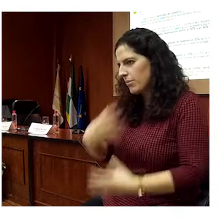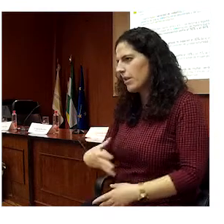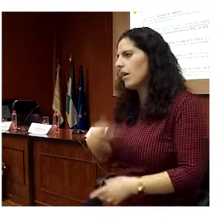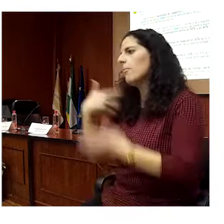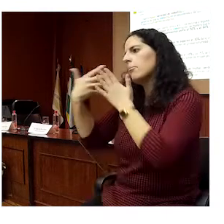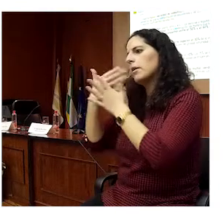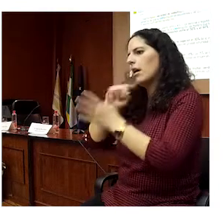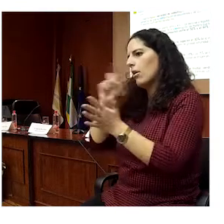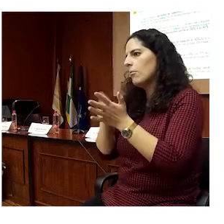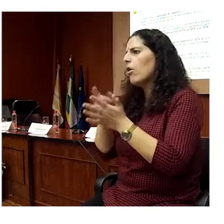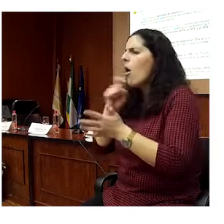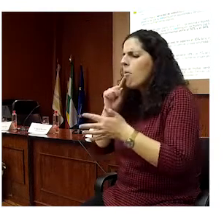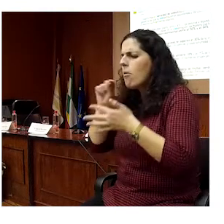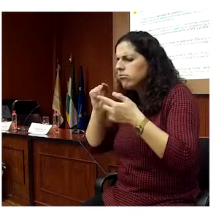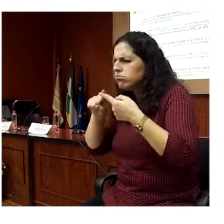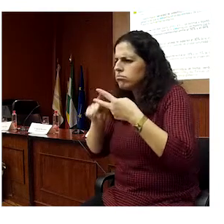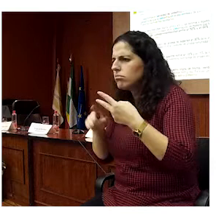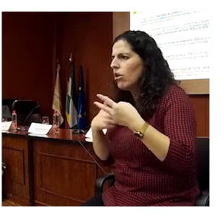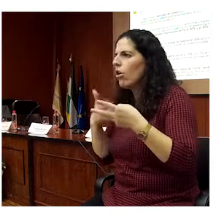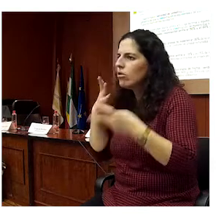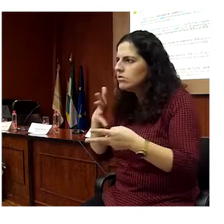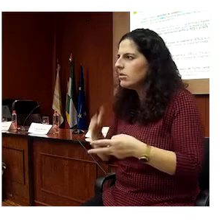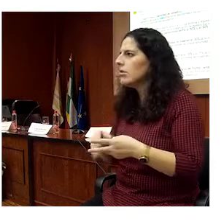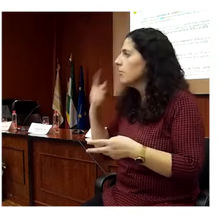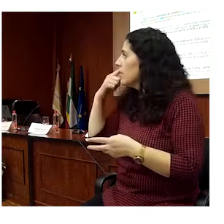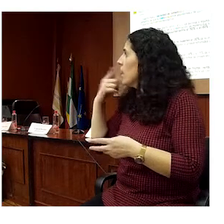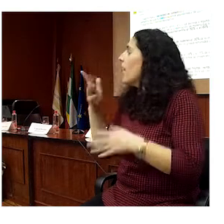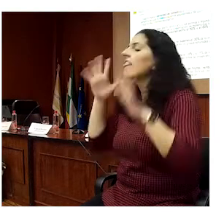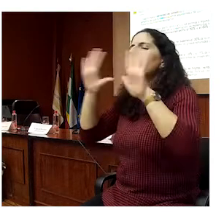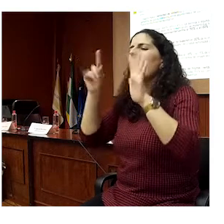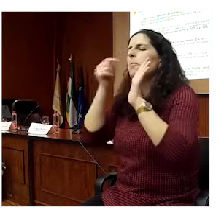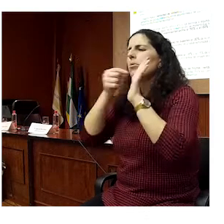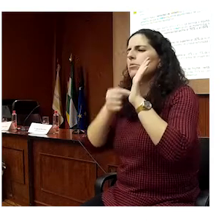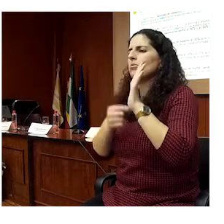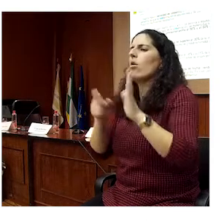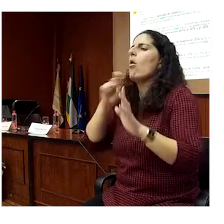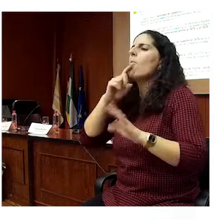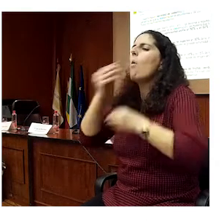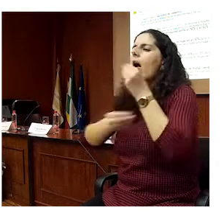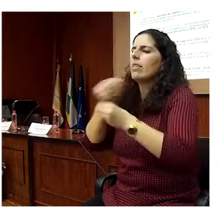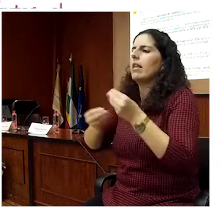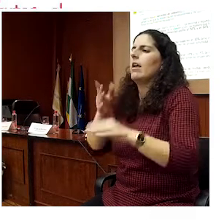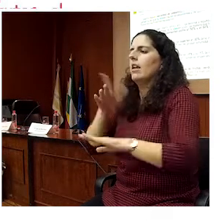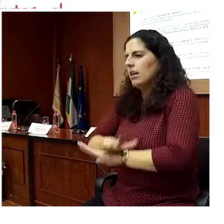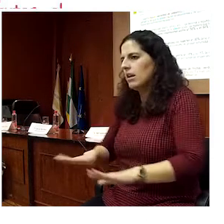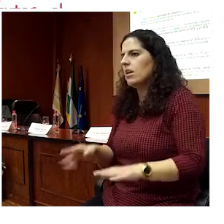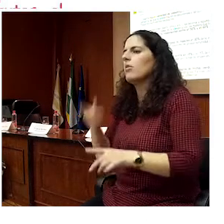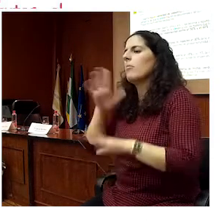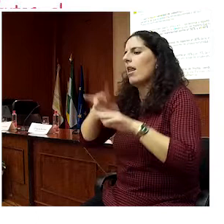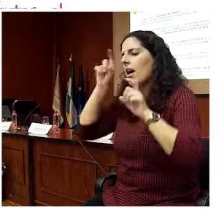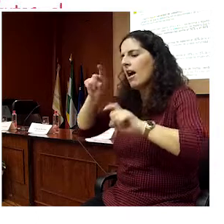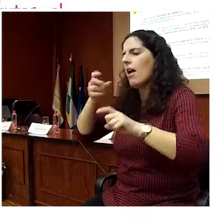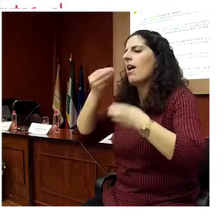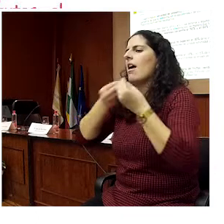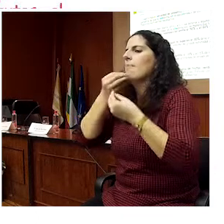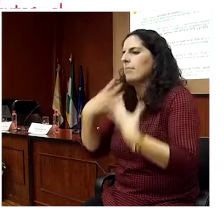algunas pautas muy sencillas, como por ejemplo este decálogo, que son 10 puntos de cuáles son los hábitos que tenemos